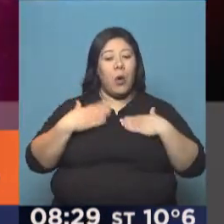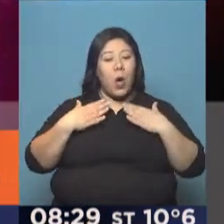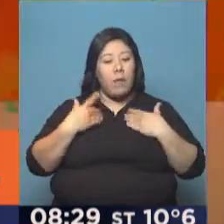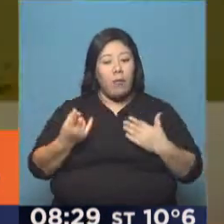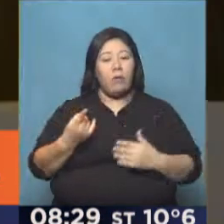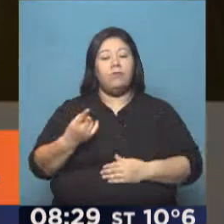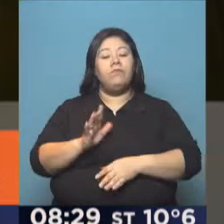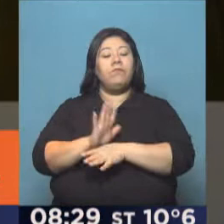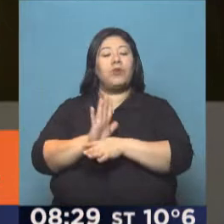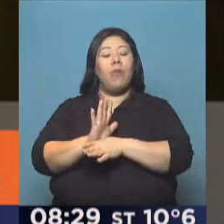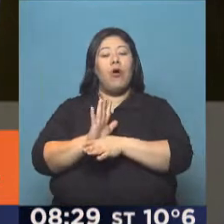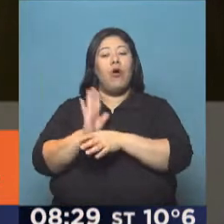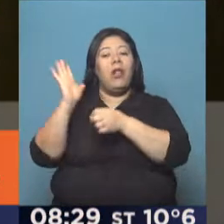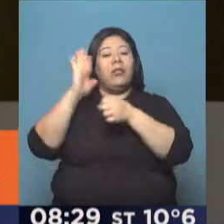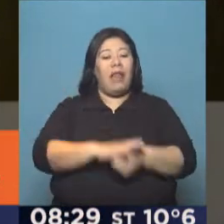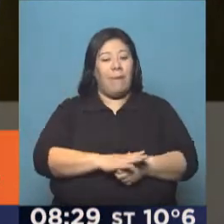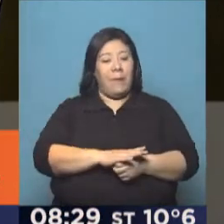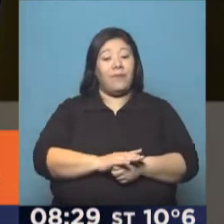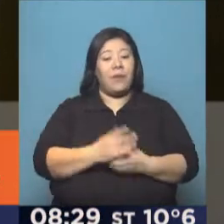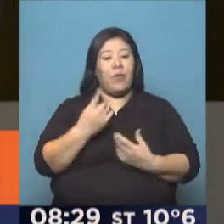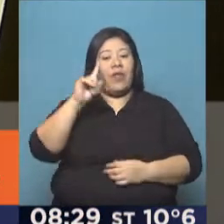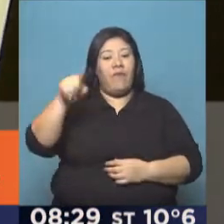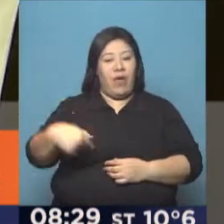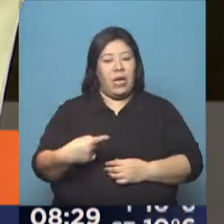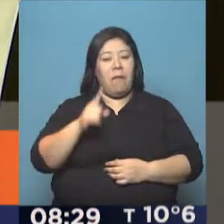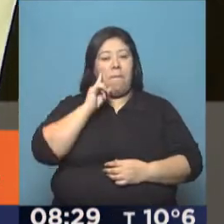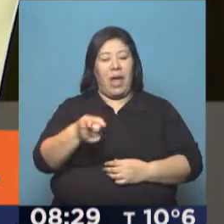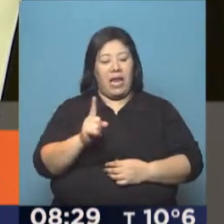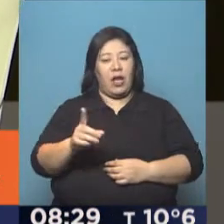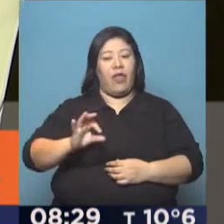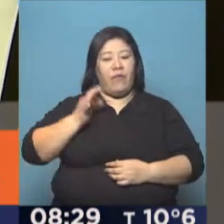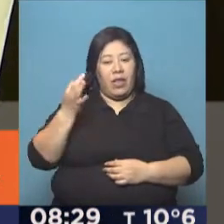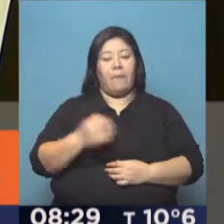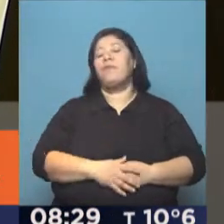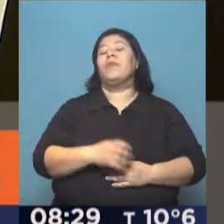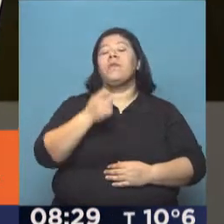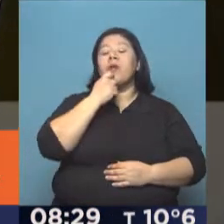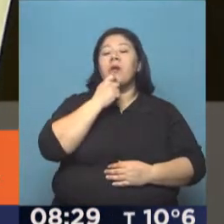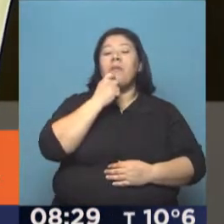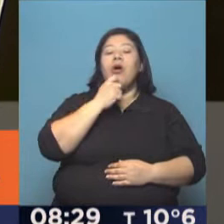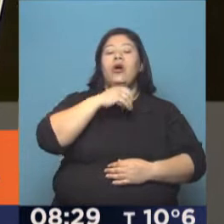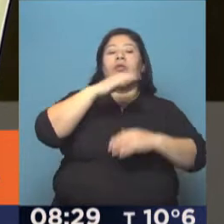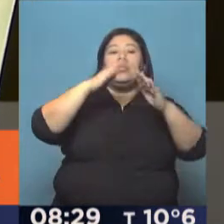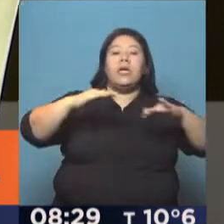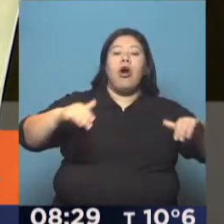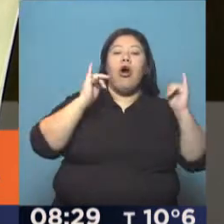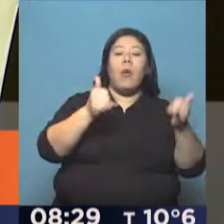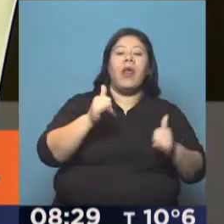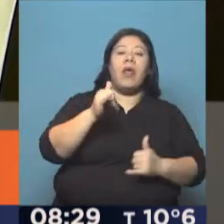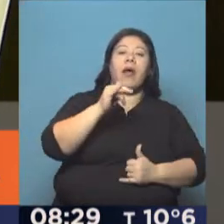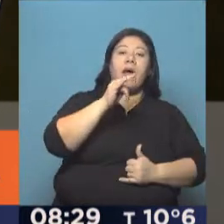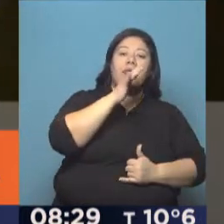Estamos teniendo adolescentes de 13, 14 años con cuadros de intoxicación muy graves en los hospitales o en las áreas de